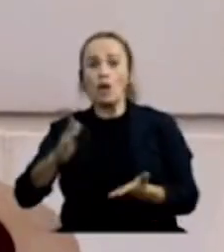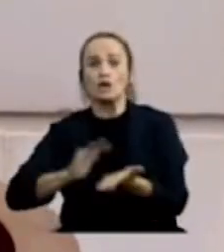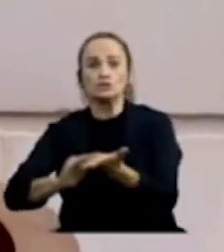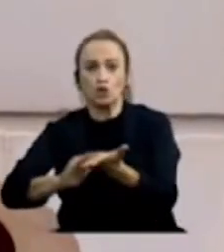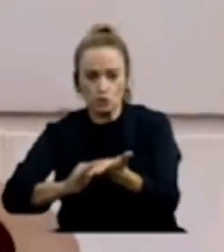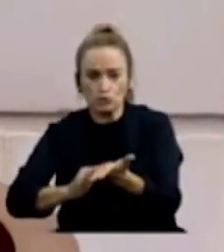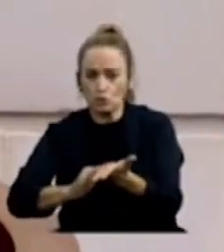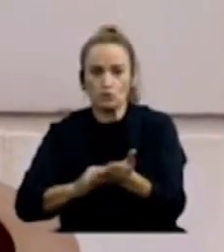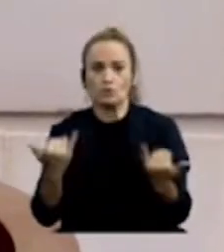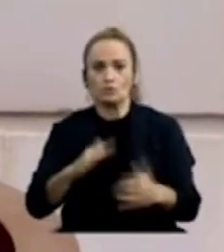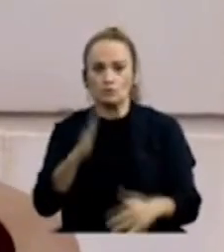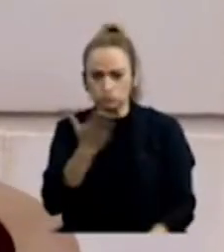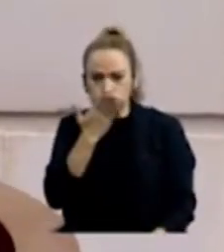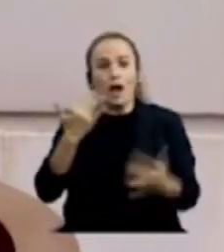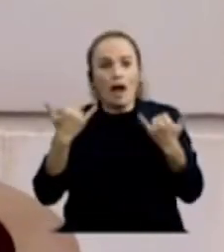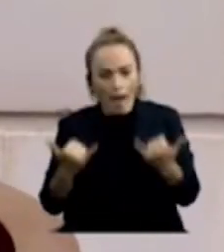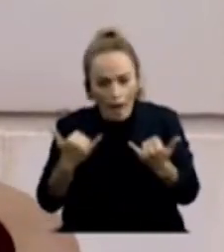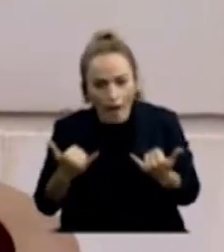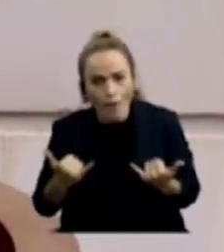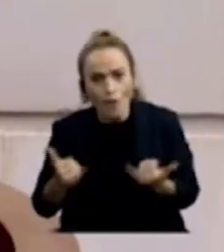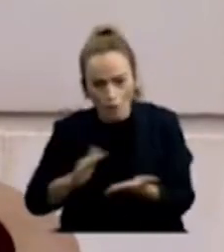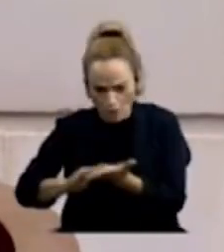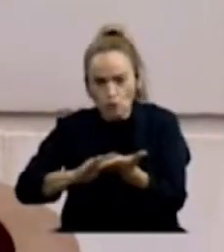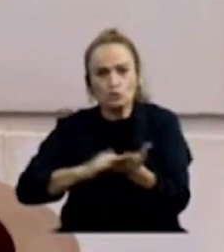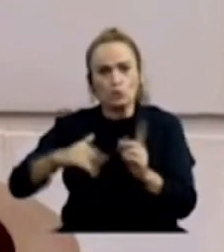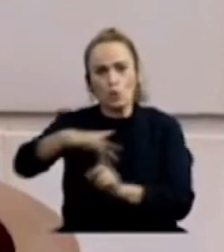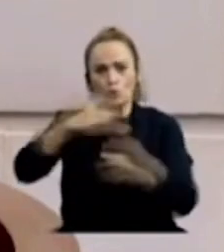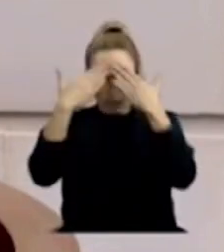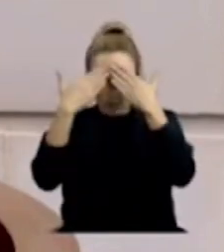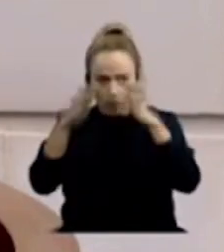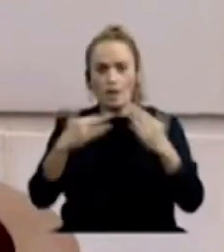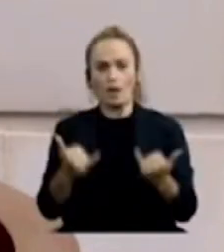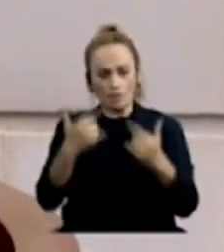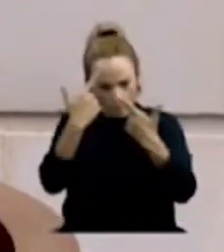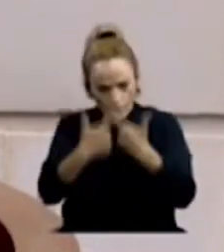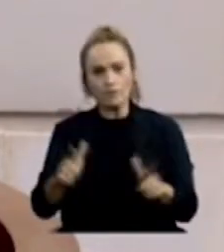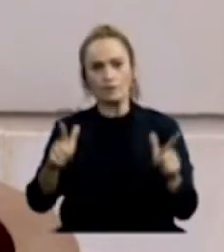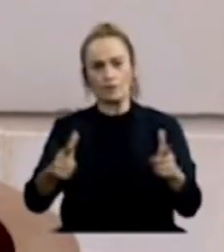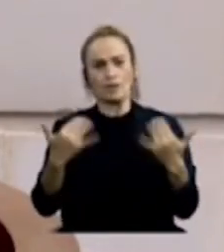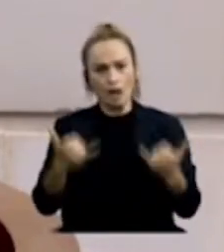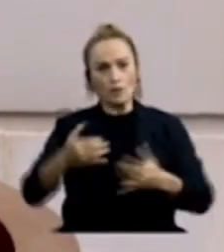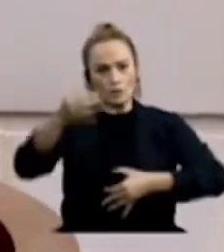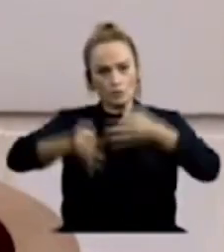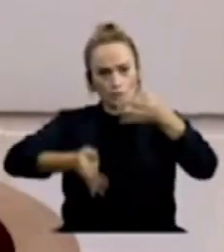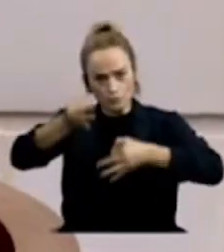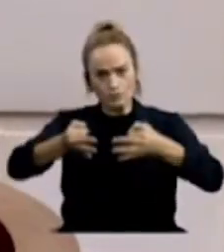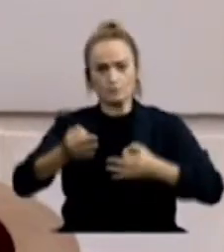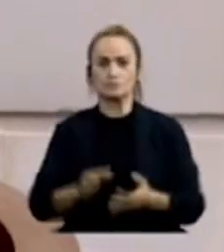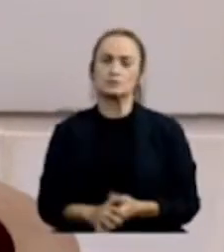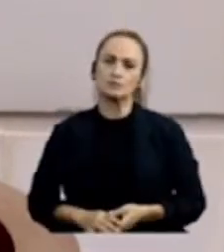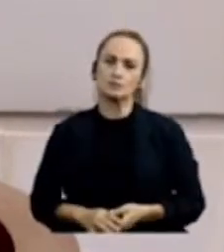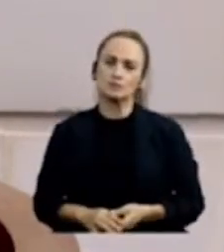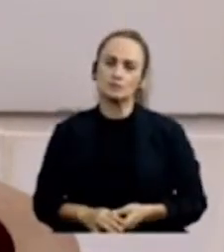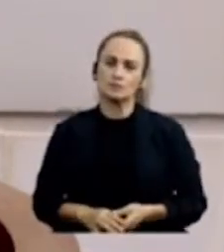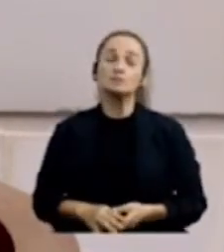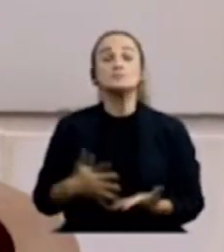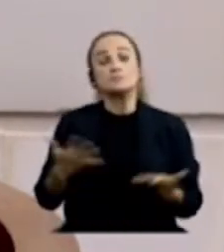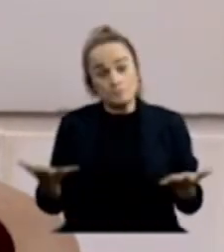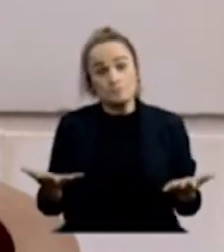necesarias. Hagámoslo ahora que se puede, que hay democracia, que hay libertad, que hay justicia y que